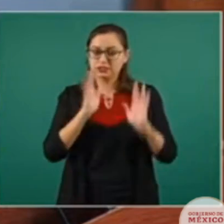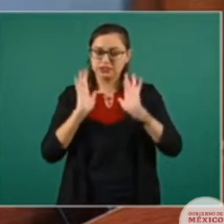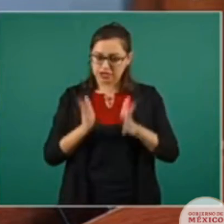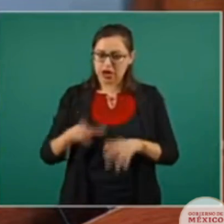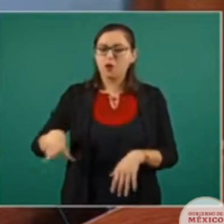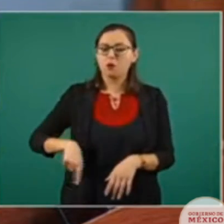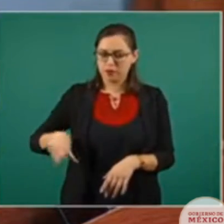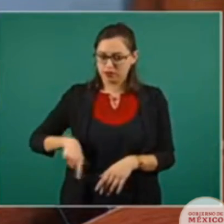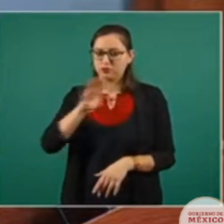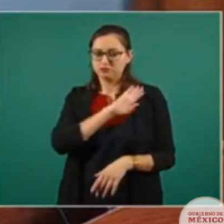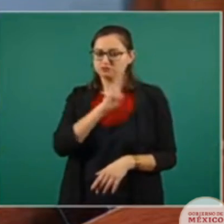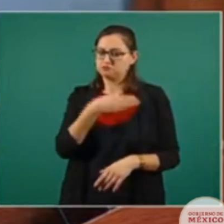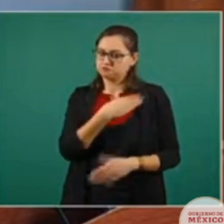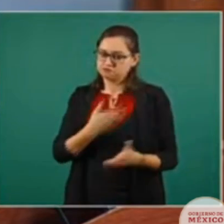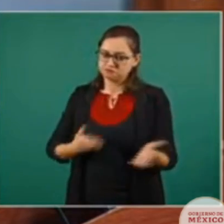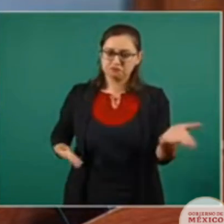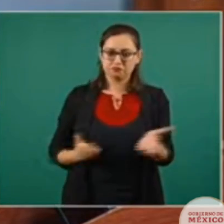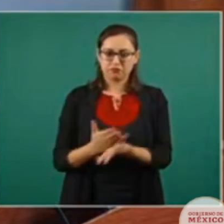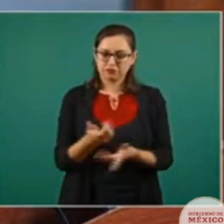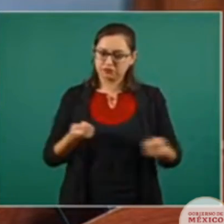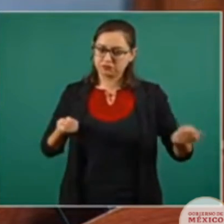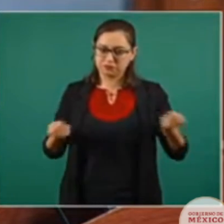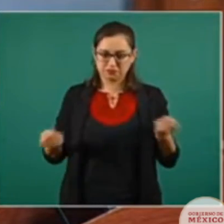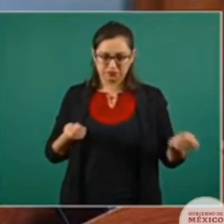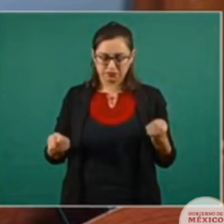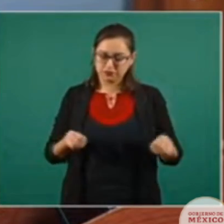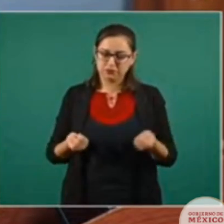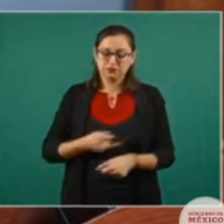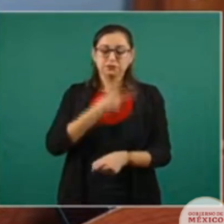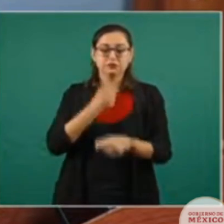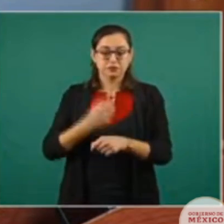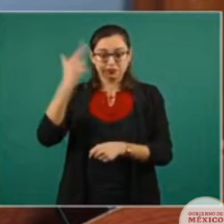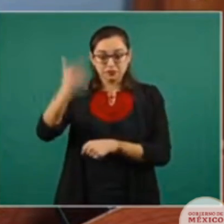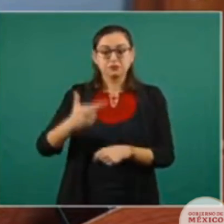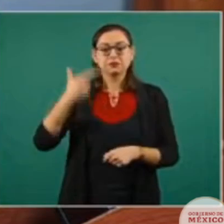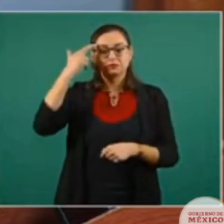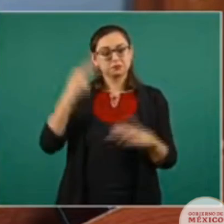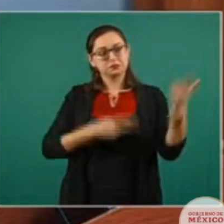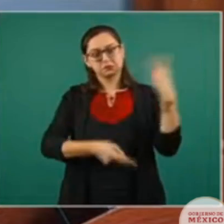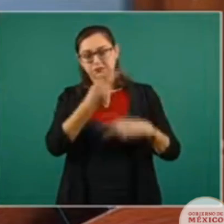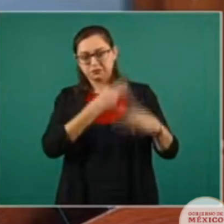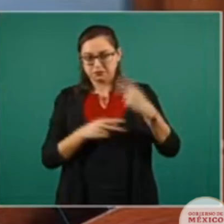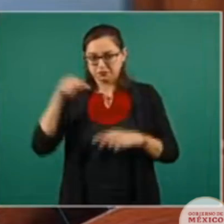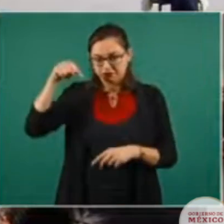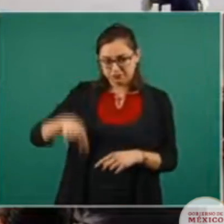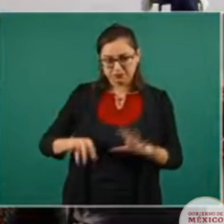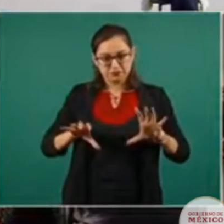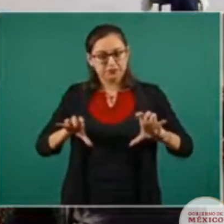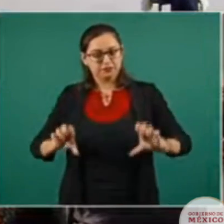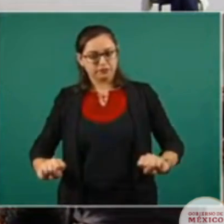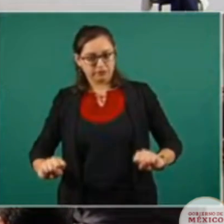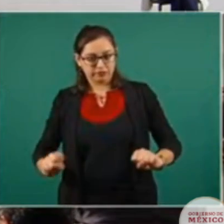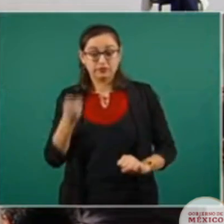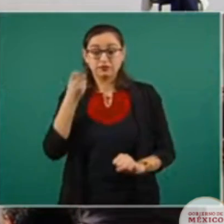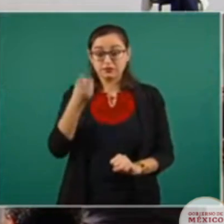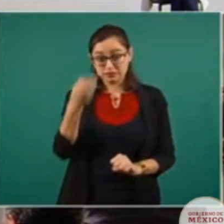Estado. Las instituciones virreinales fueron parte de la corona española, pese a que en todo